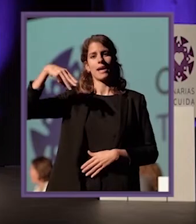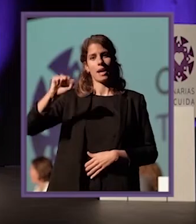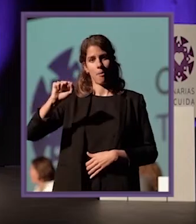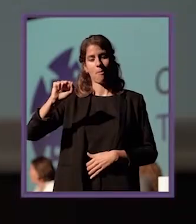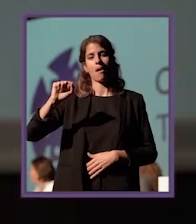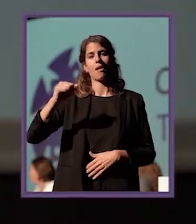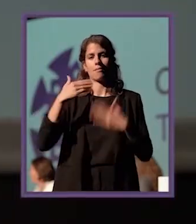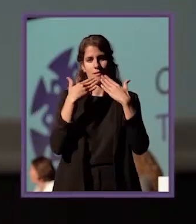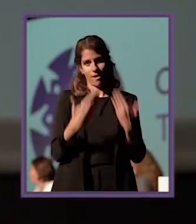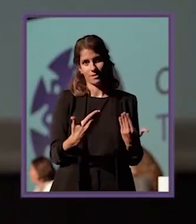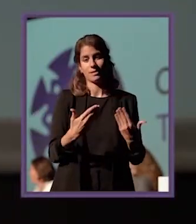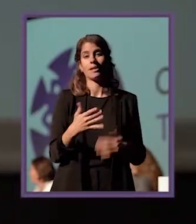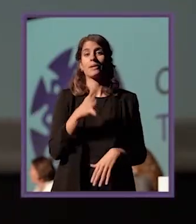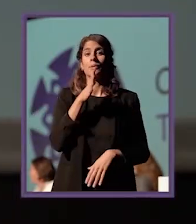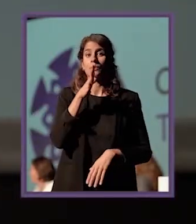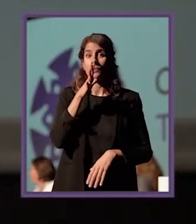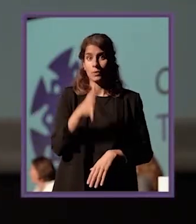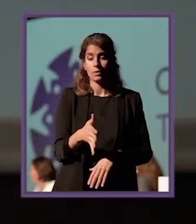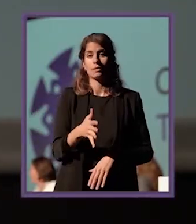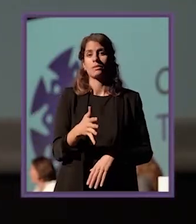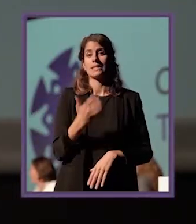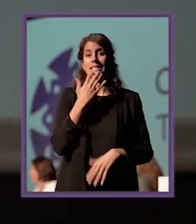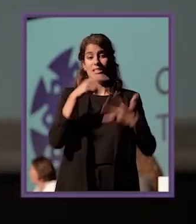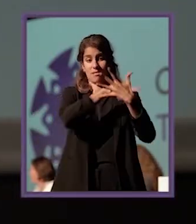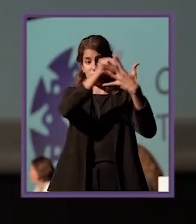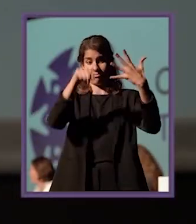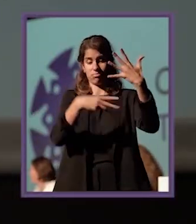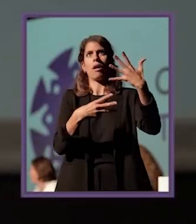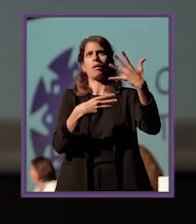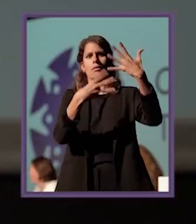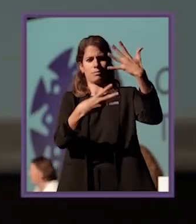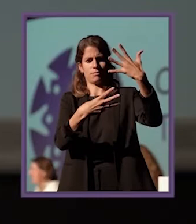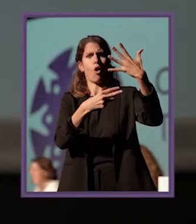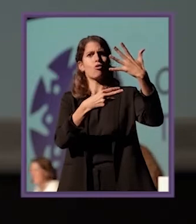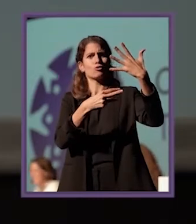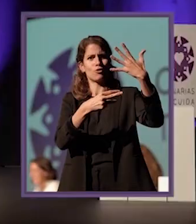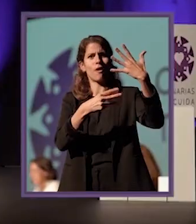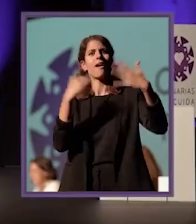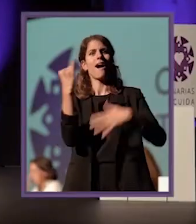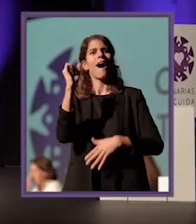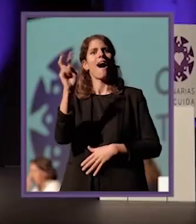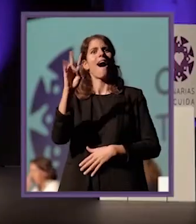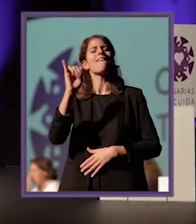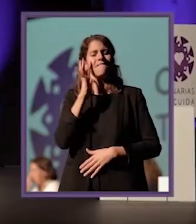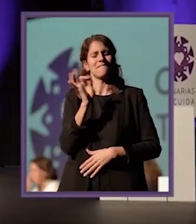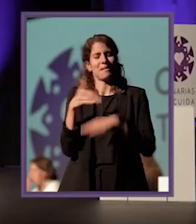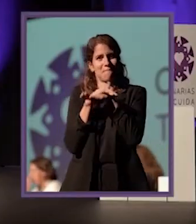porque sin el trabajo, sin el esfuerzo... Oye, y creo que se me olvidó Javi. Perdón,